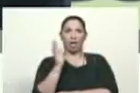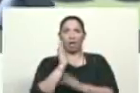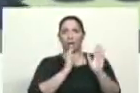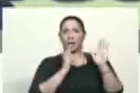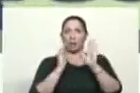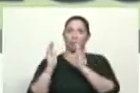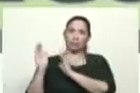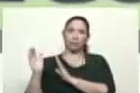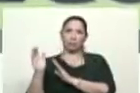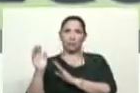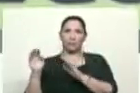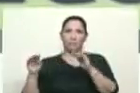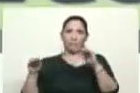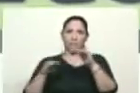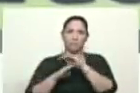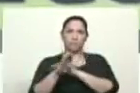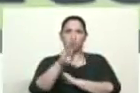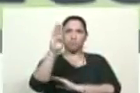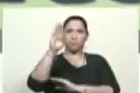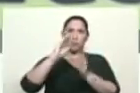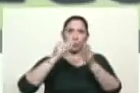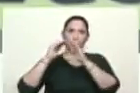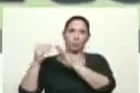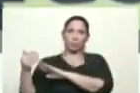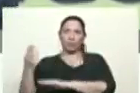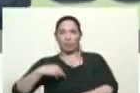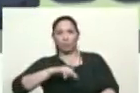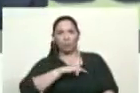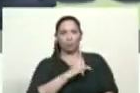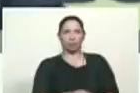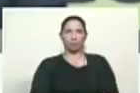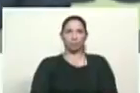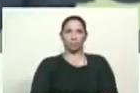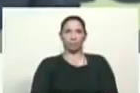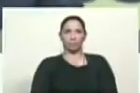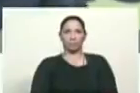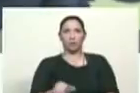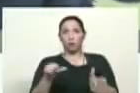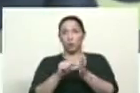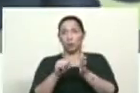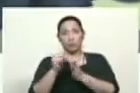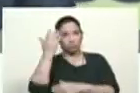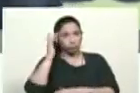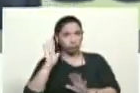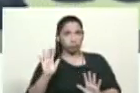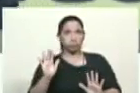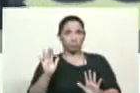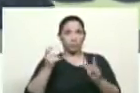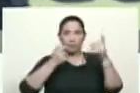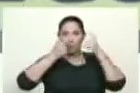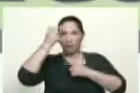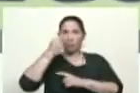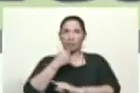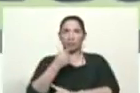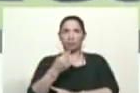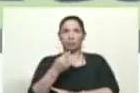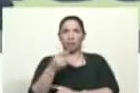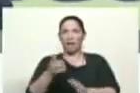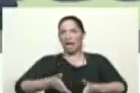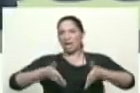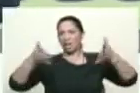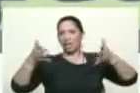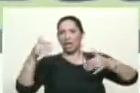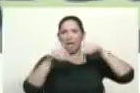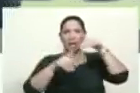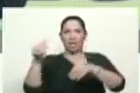organizaban en las barriadas, en las comunidades nuestras, etcétera, donde supuestamente Chávez decía: al ganar las